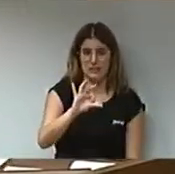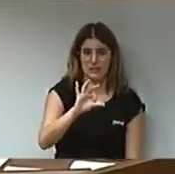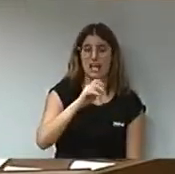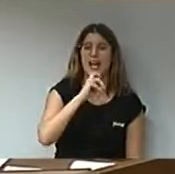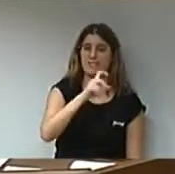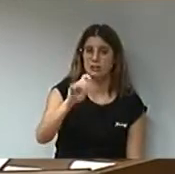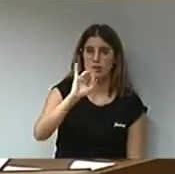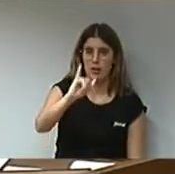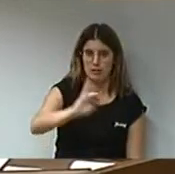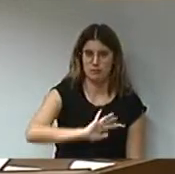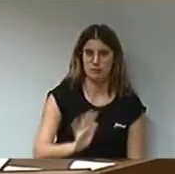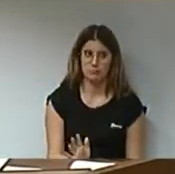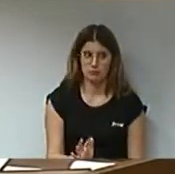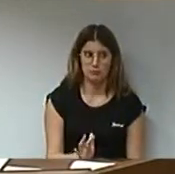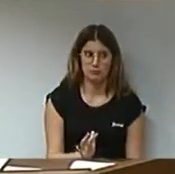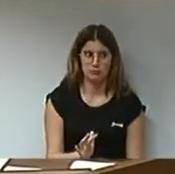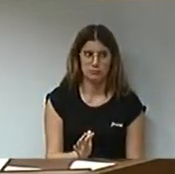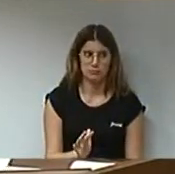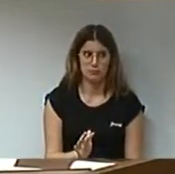Avisaron.